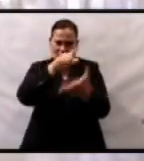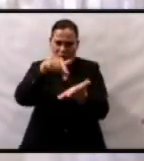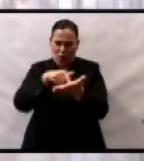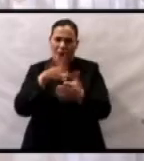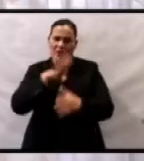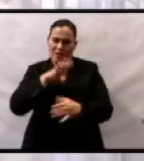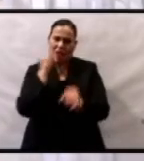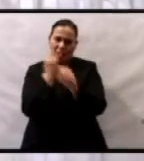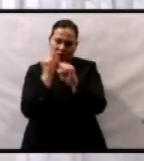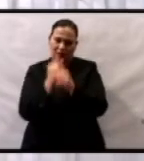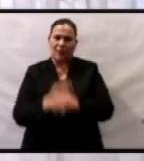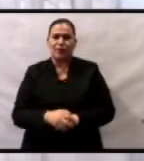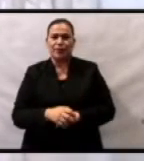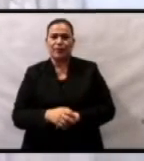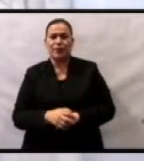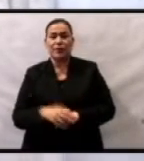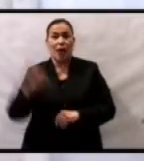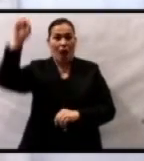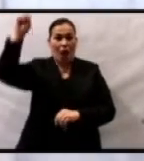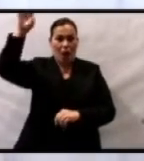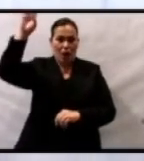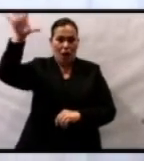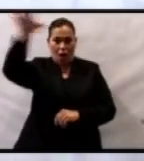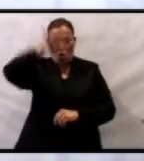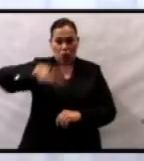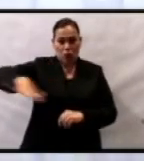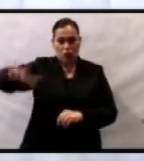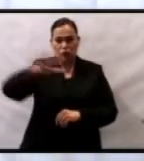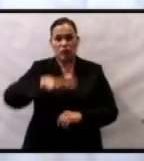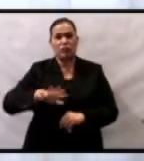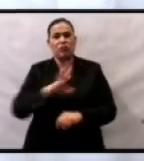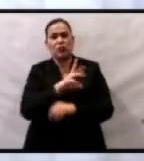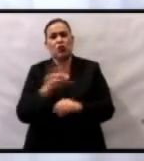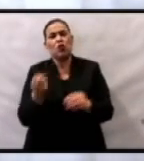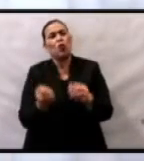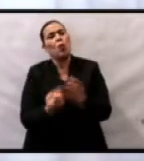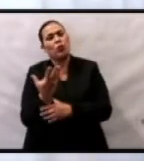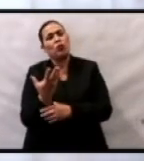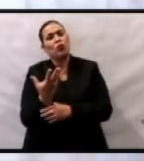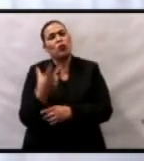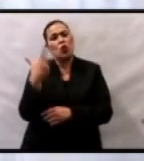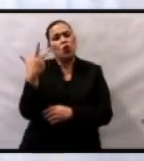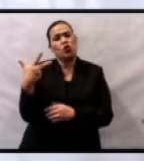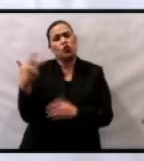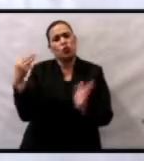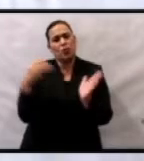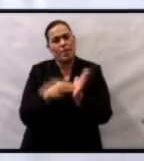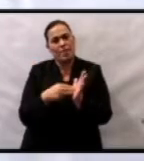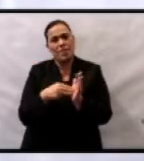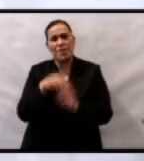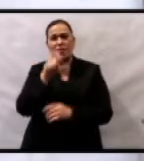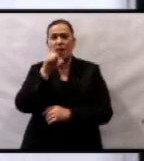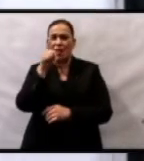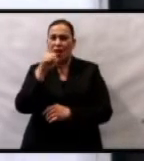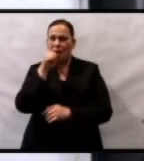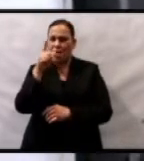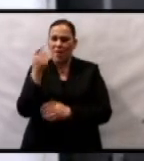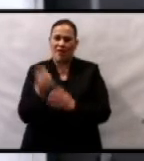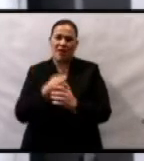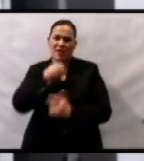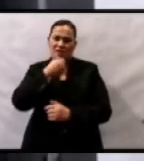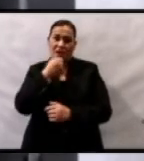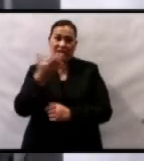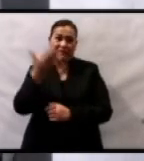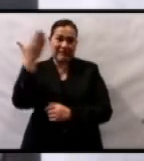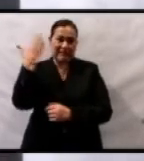En alumbrado público, renovamos 8.000 lámparas viejas que además de contaminar, consumen mucha